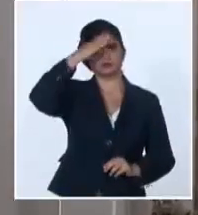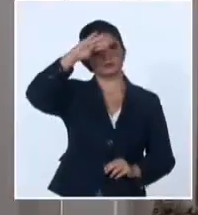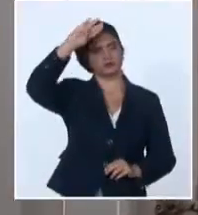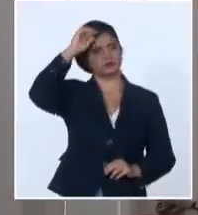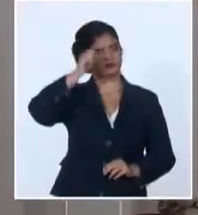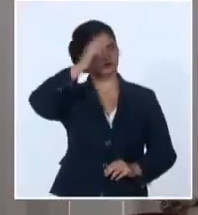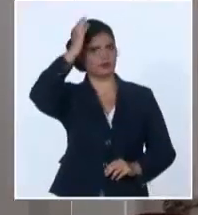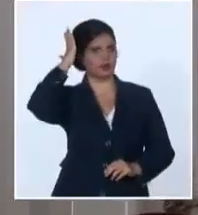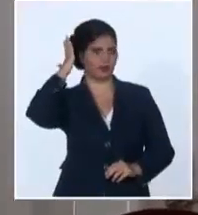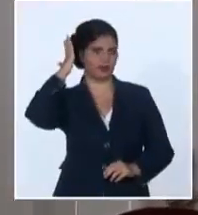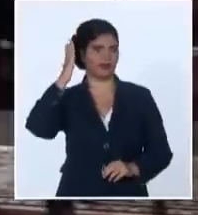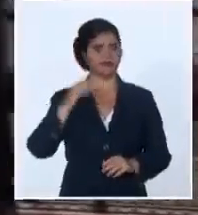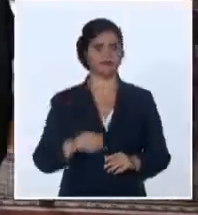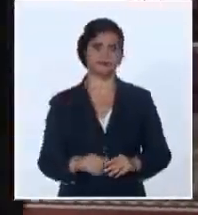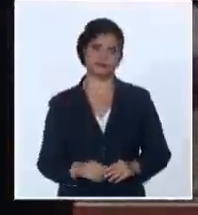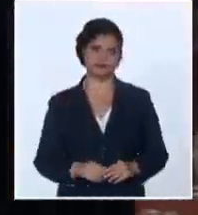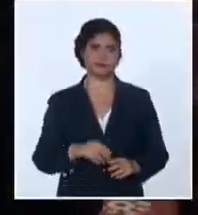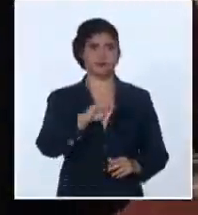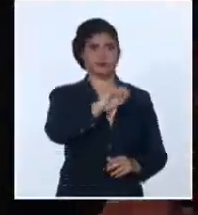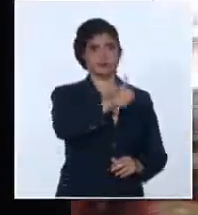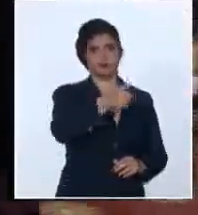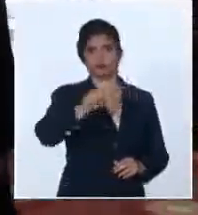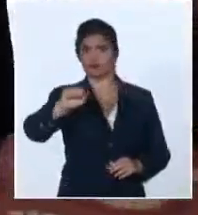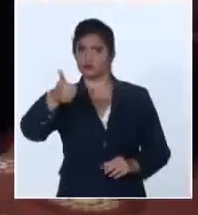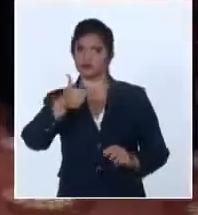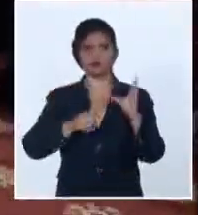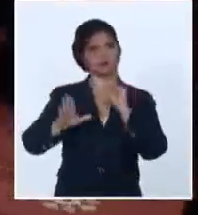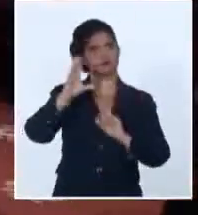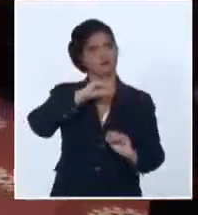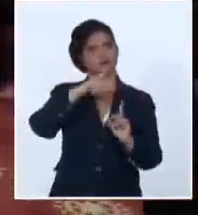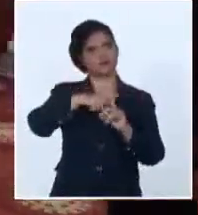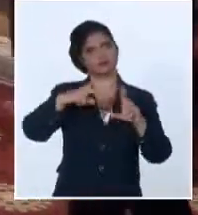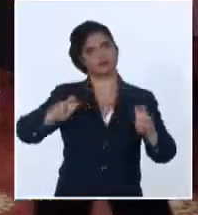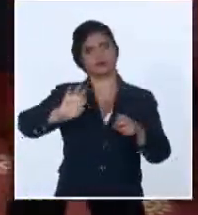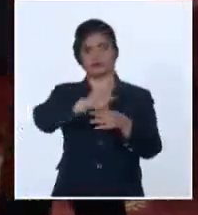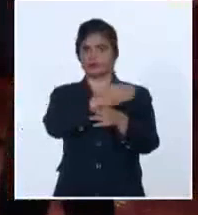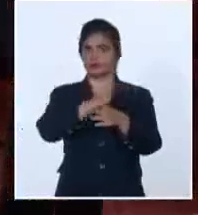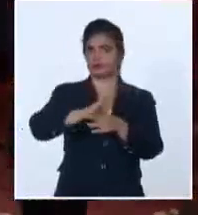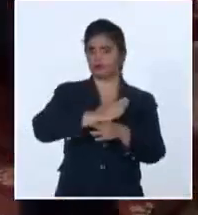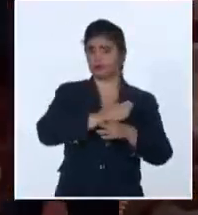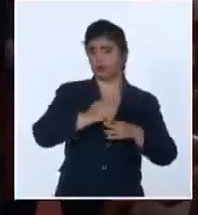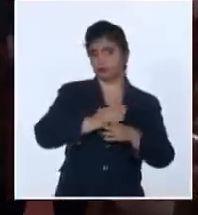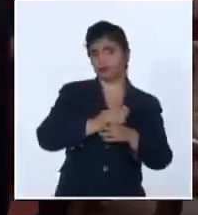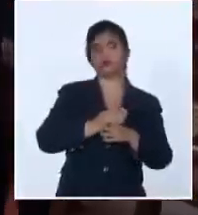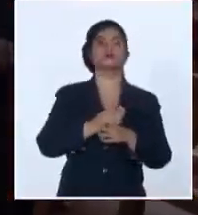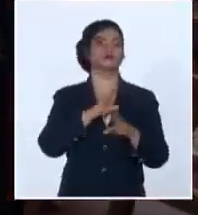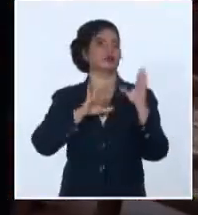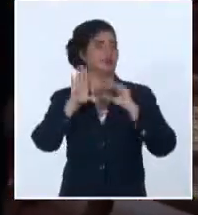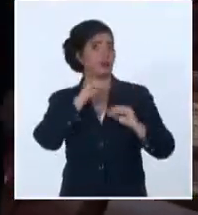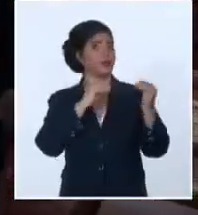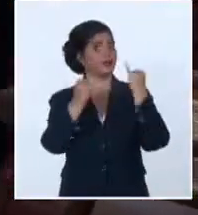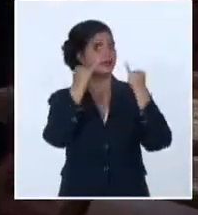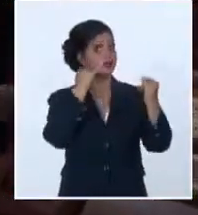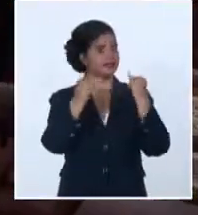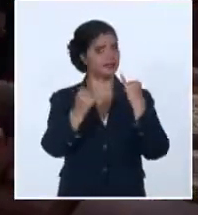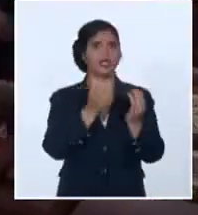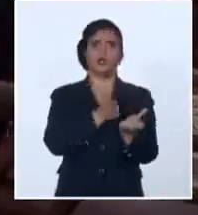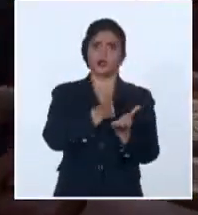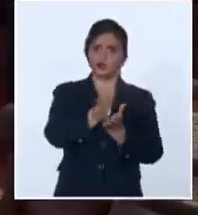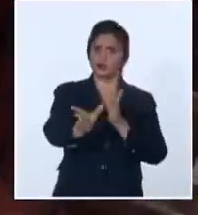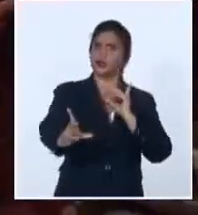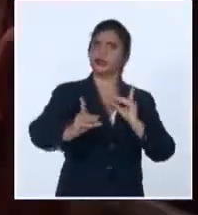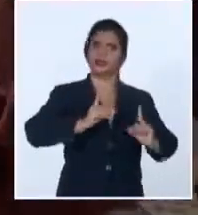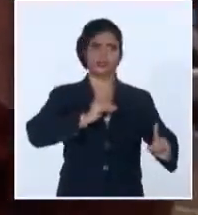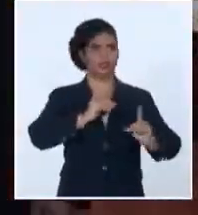Ambos jefes de Estado sostuvieron provechosas conversaciones oficiales, donde se constató el interés de ampliar, diversificar